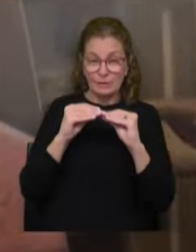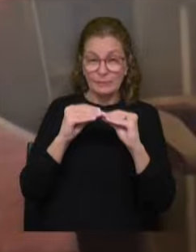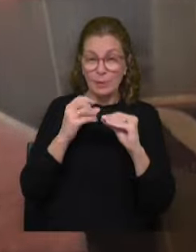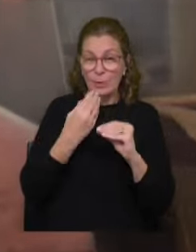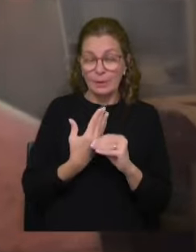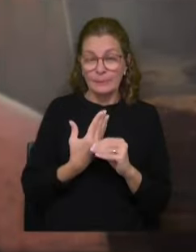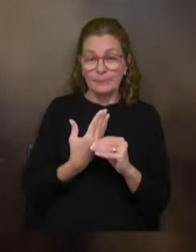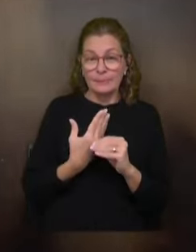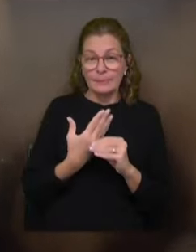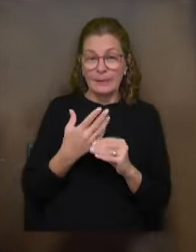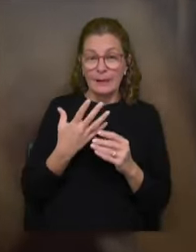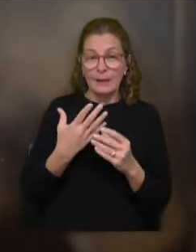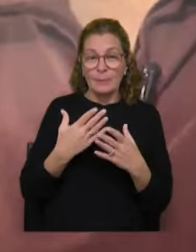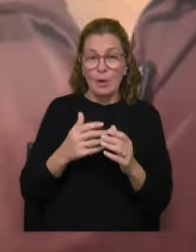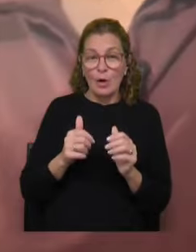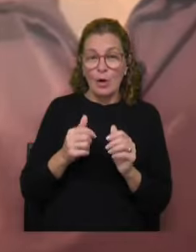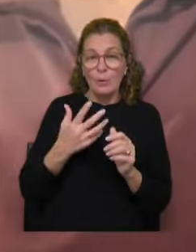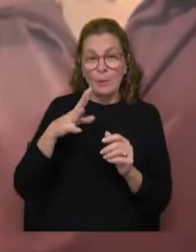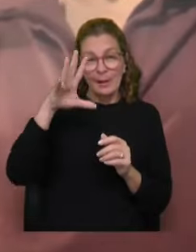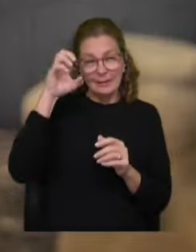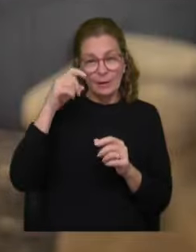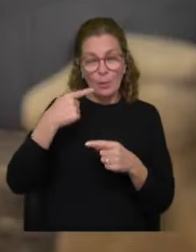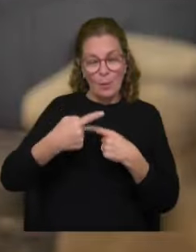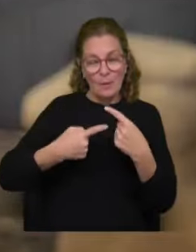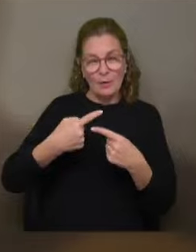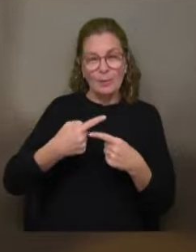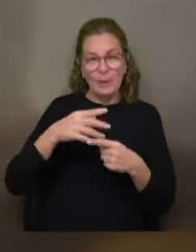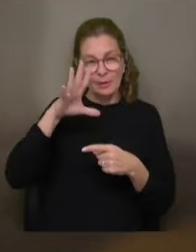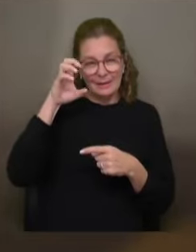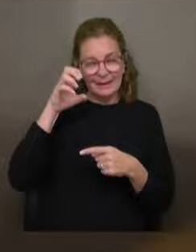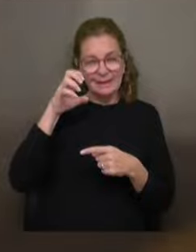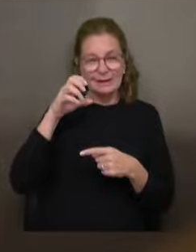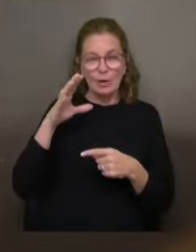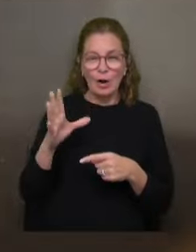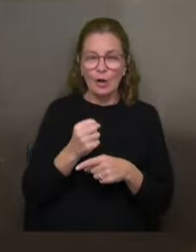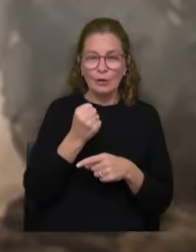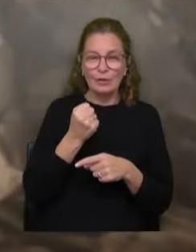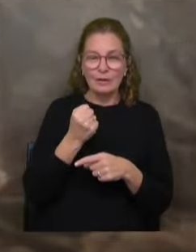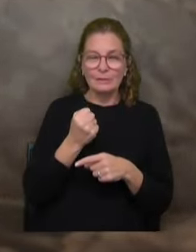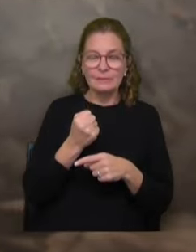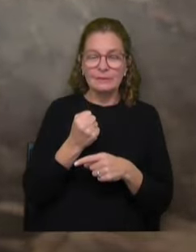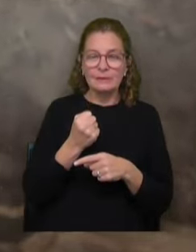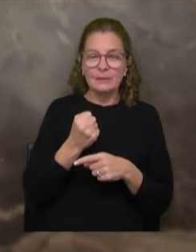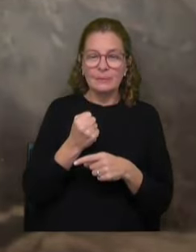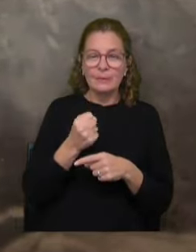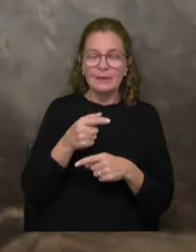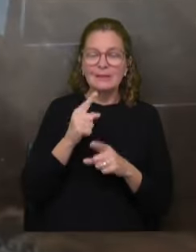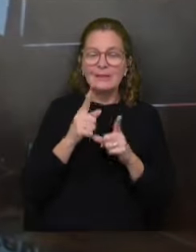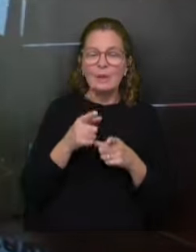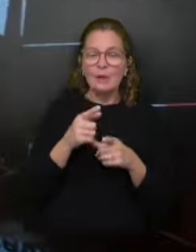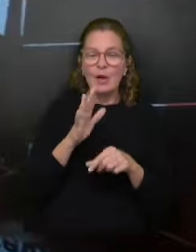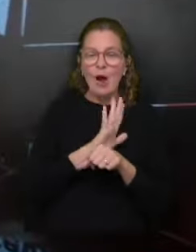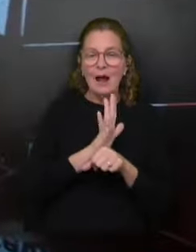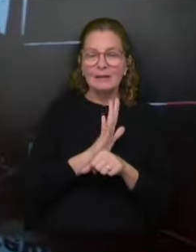bueno, querida compañera, vamos a seguir con la memoria, vamos a seguir con el rescate, con la resistencia y con el